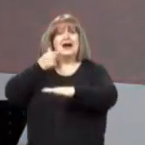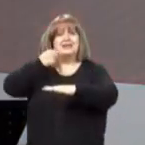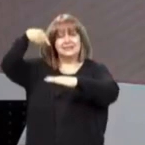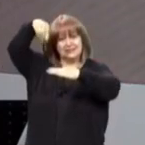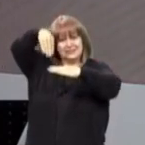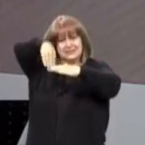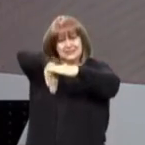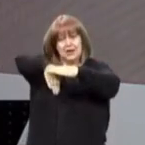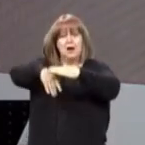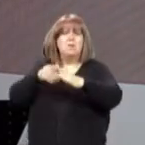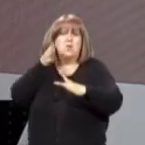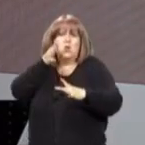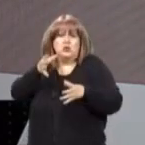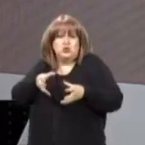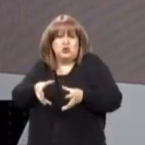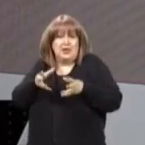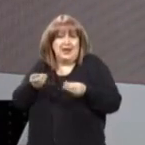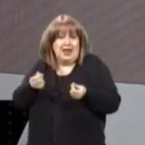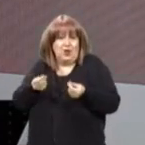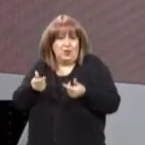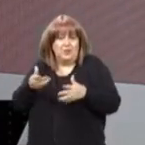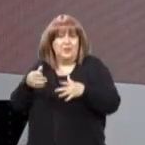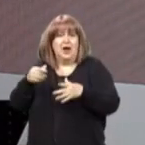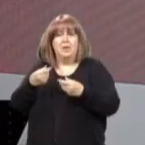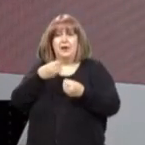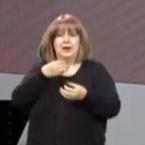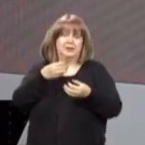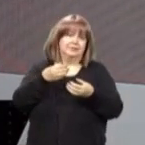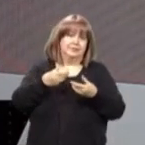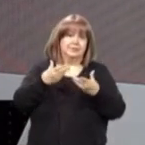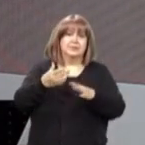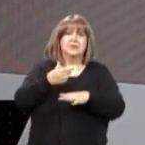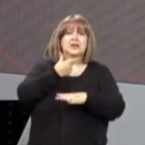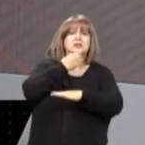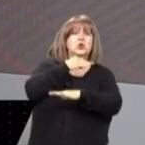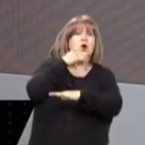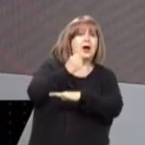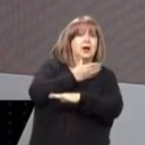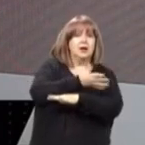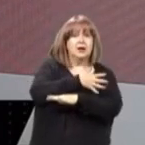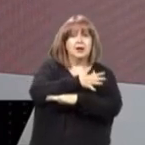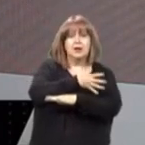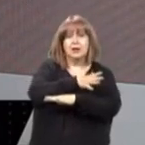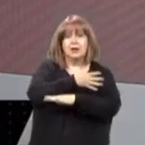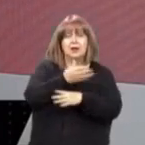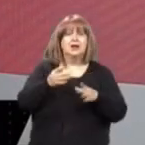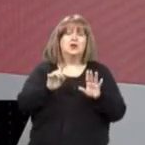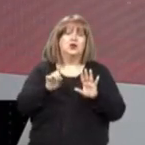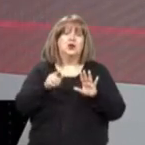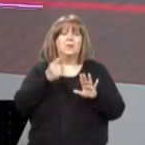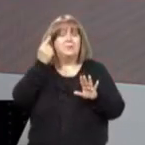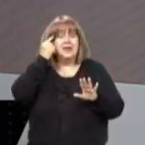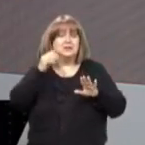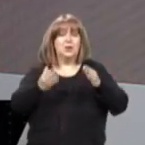como muchísimo se iban a ahorrar 5.000 millones de dólares. Sí. ¿Y el complejo Sojero cuánto produce por año? No, ¿2 y medio, no? Yo creo que lo dice, lo